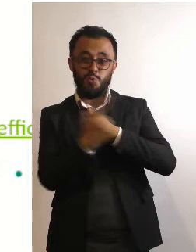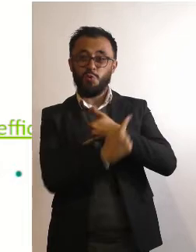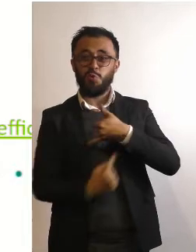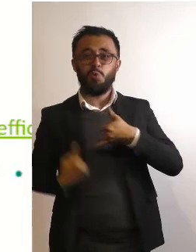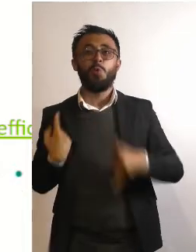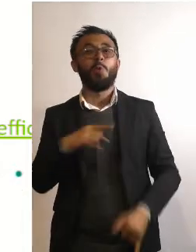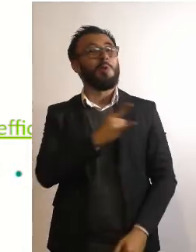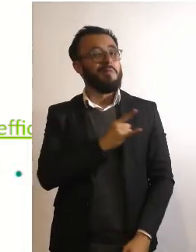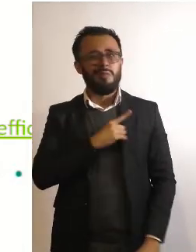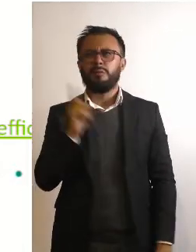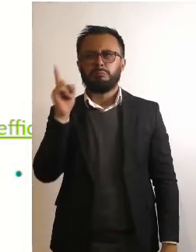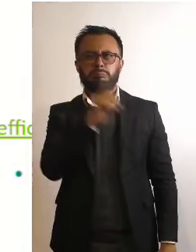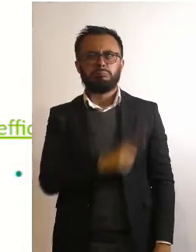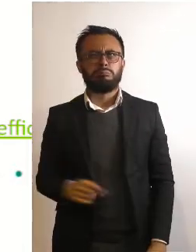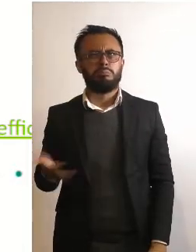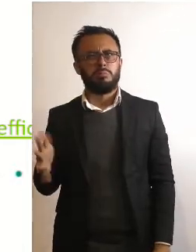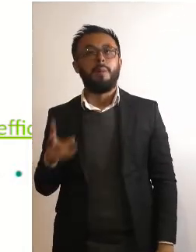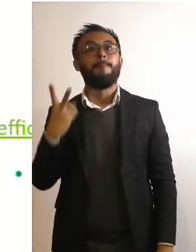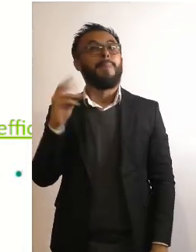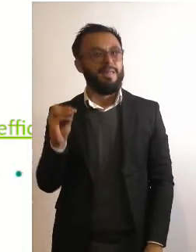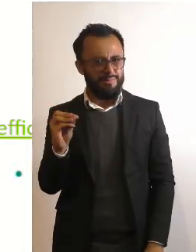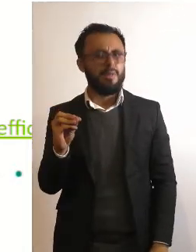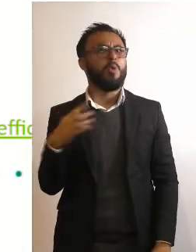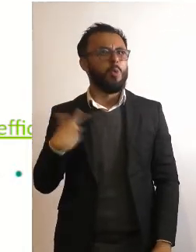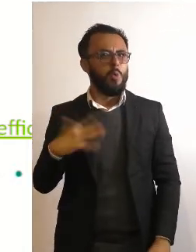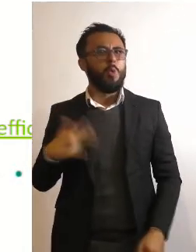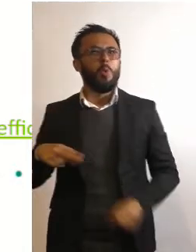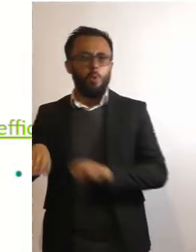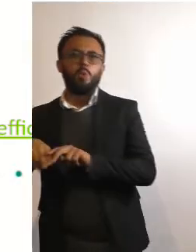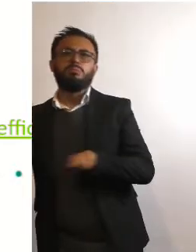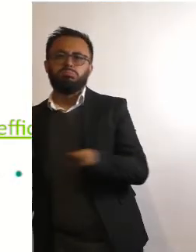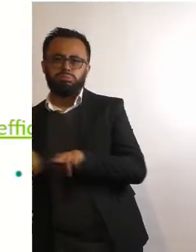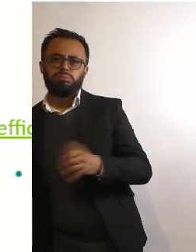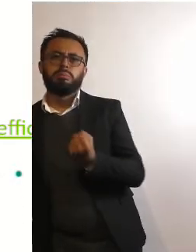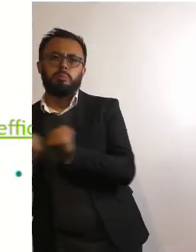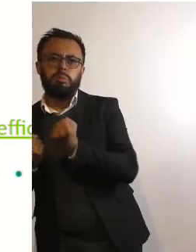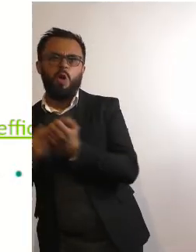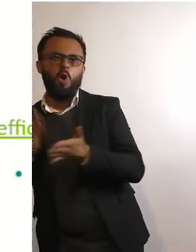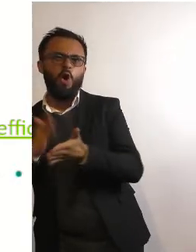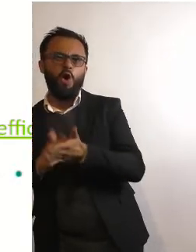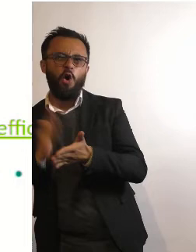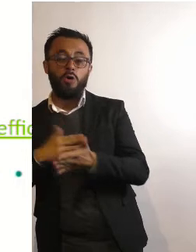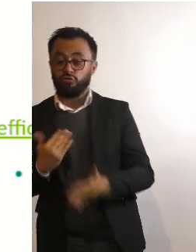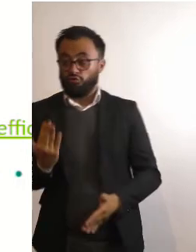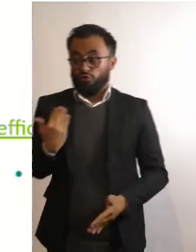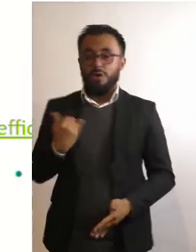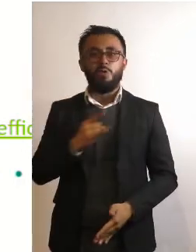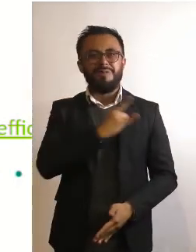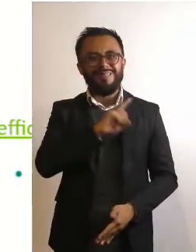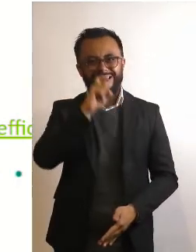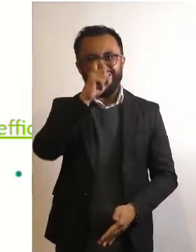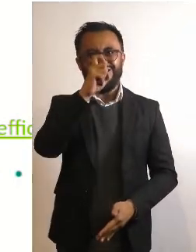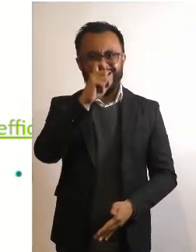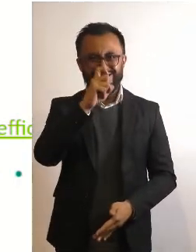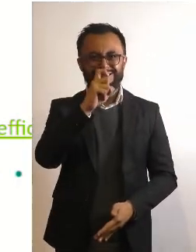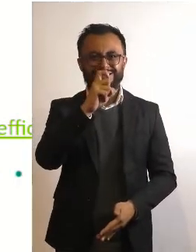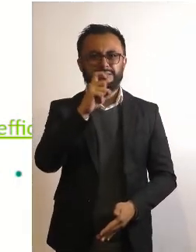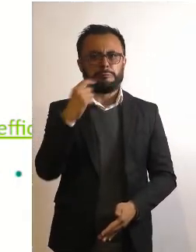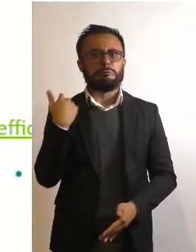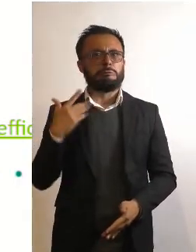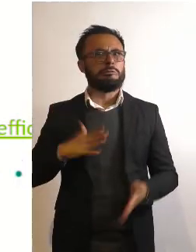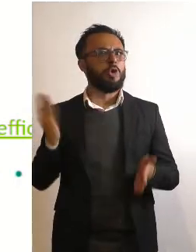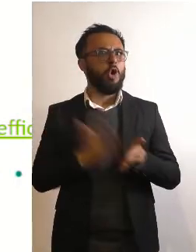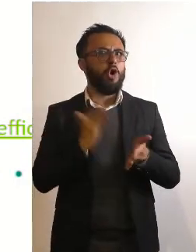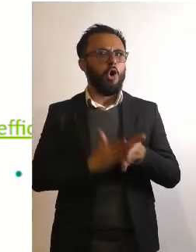La última de ellas, la Universidad Javeriana, en donde, pues, en razón